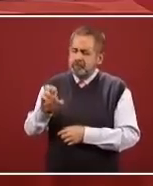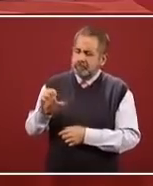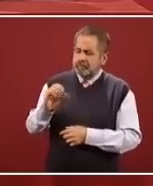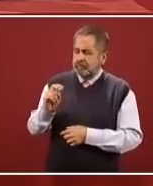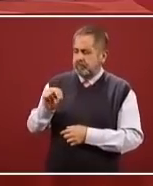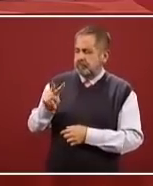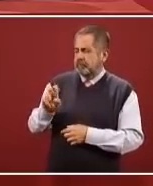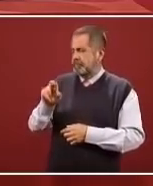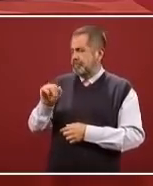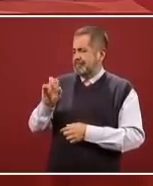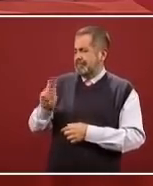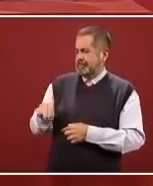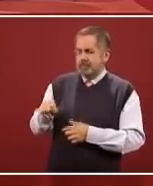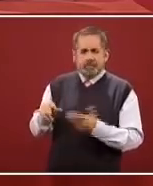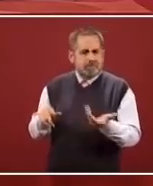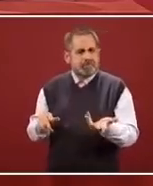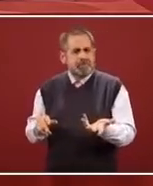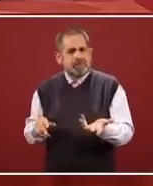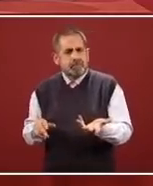y para tratar